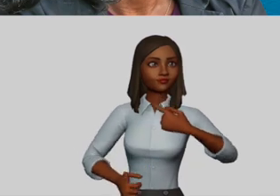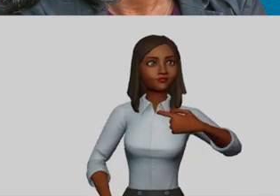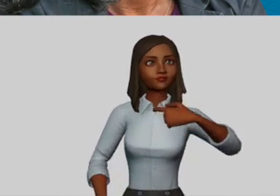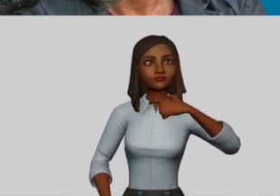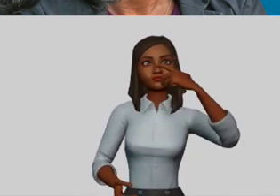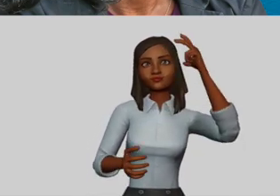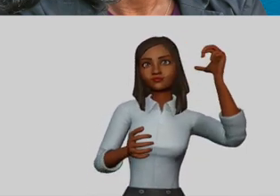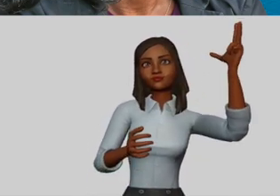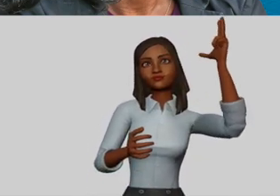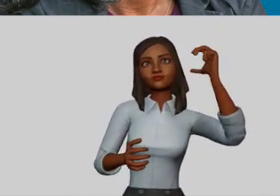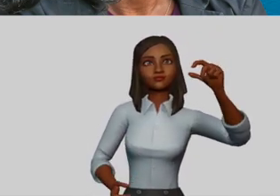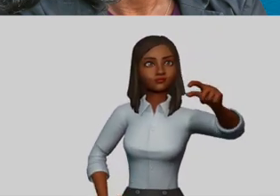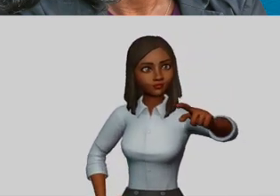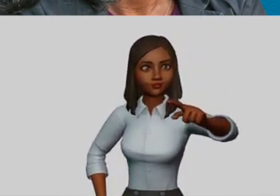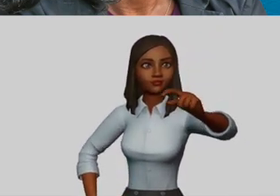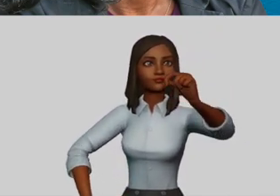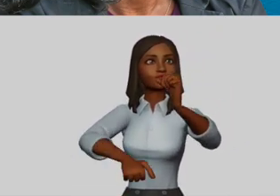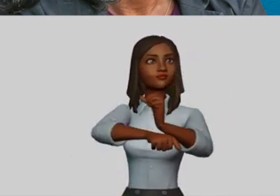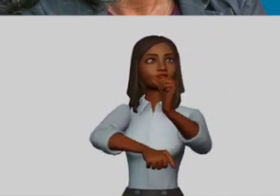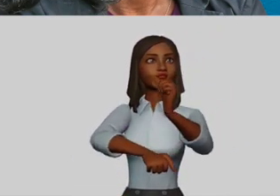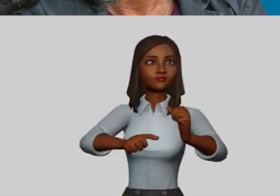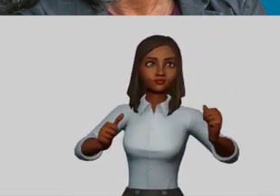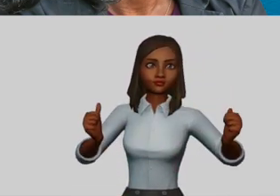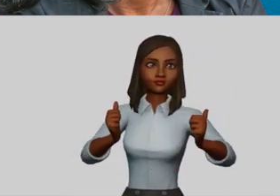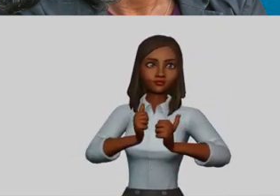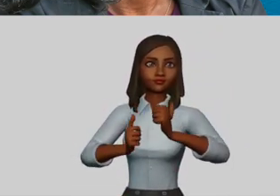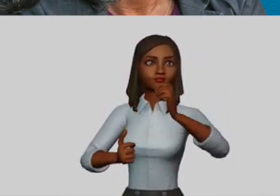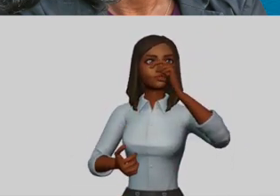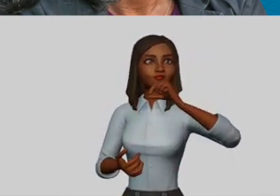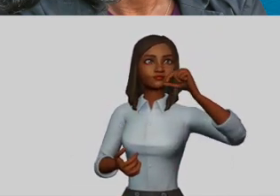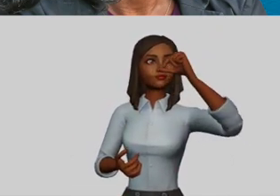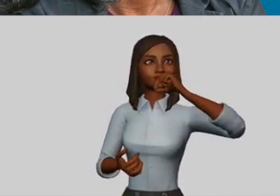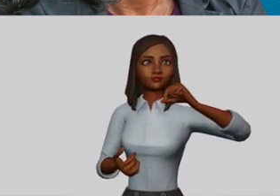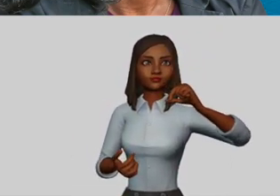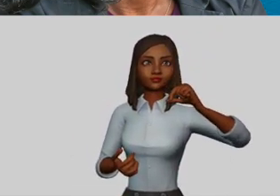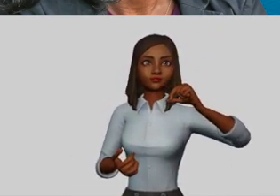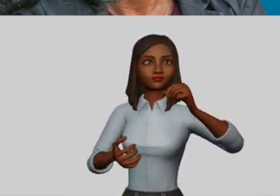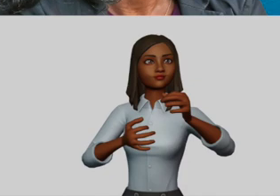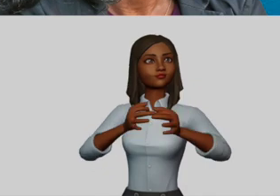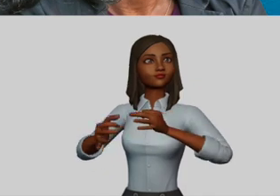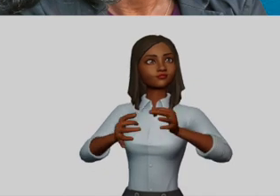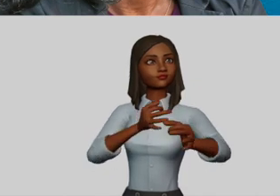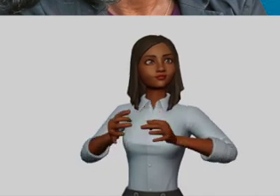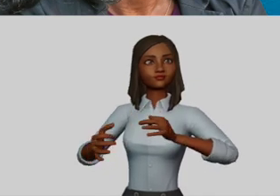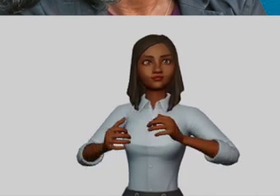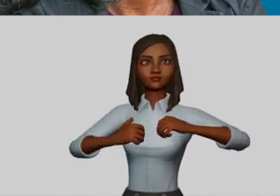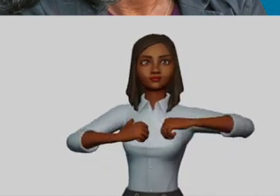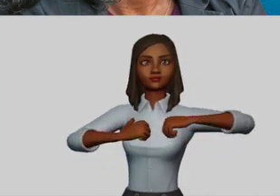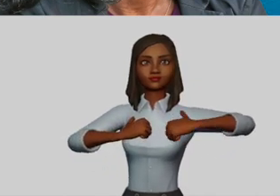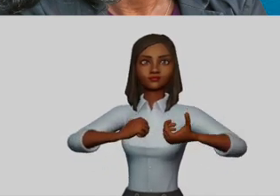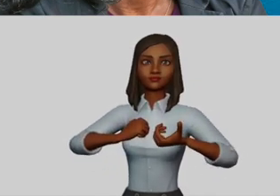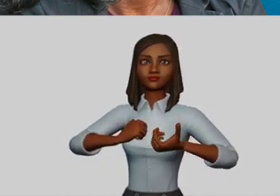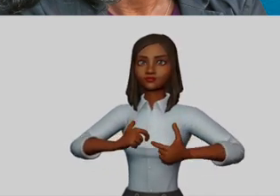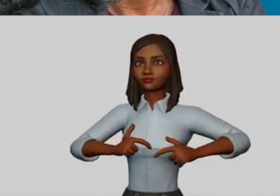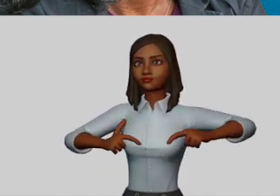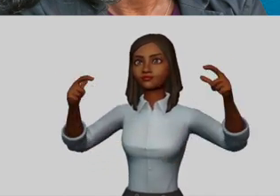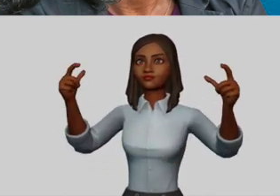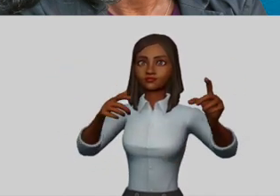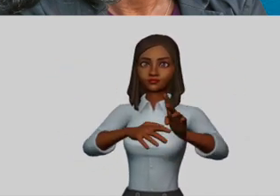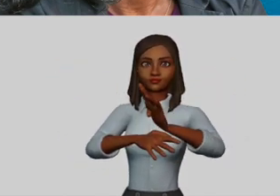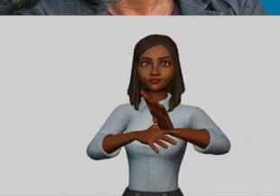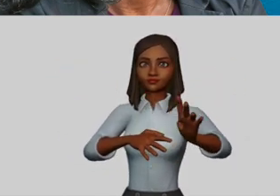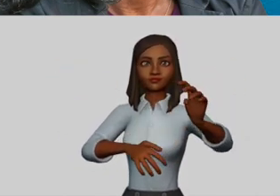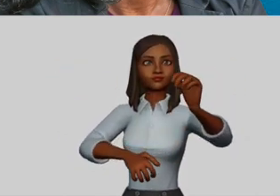voz. Entonces, nosotros no hablamos con Google de nuestra tecnología porque es bien, proprietary.